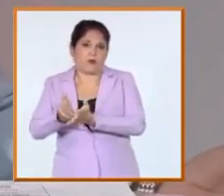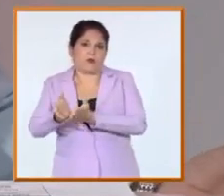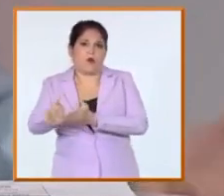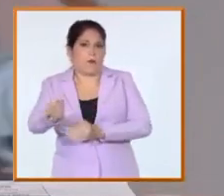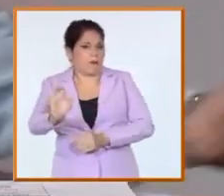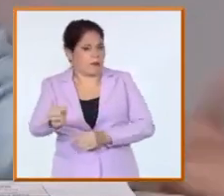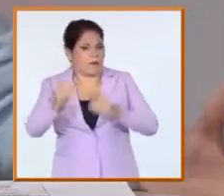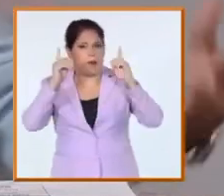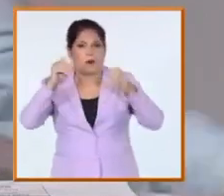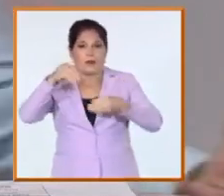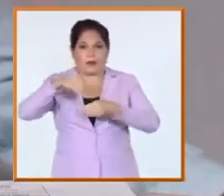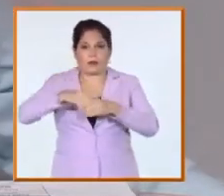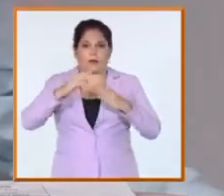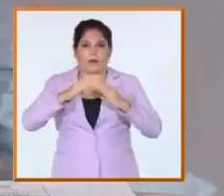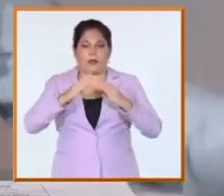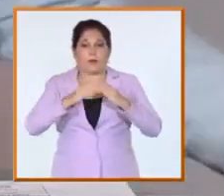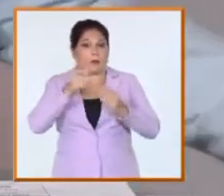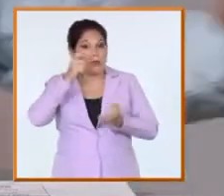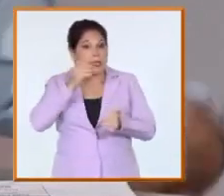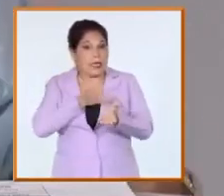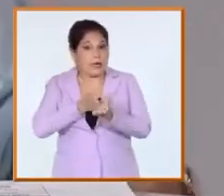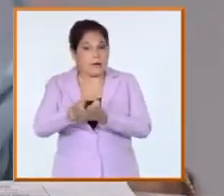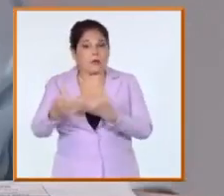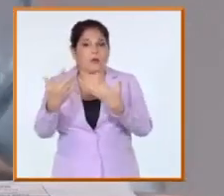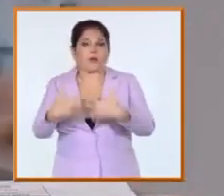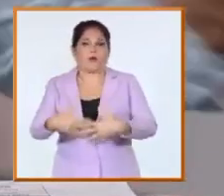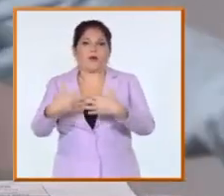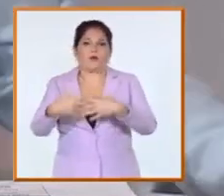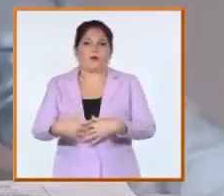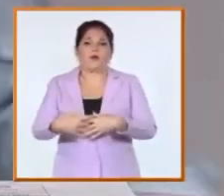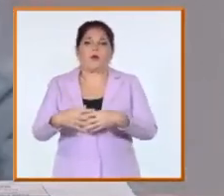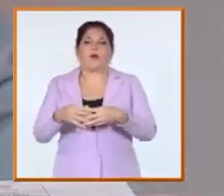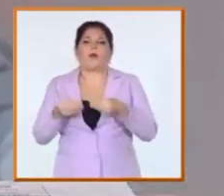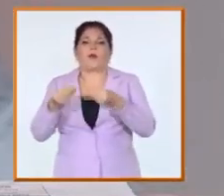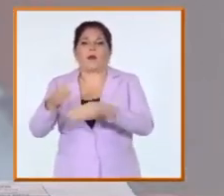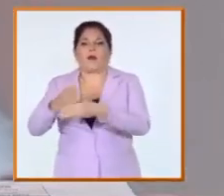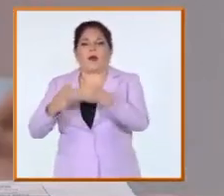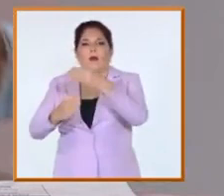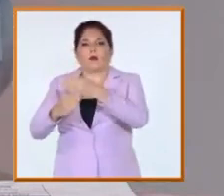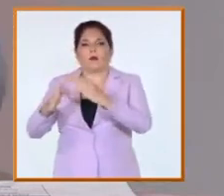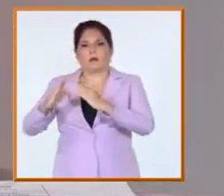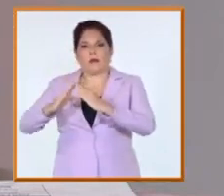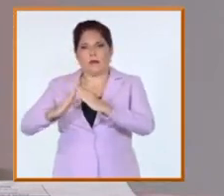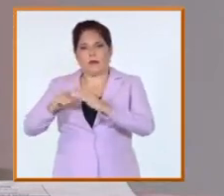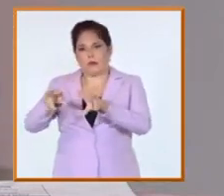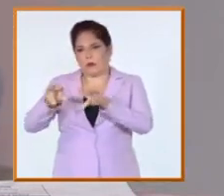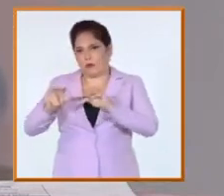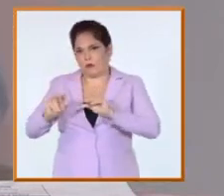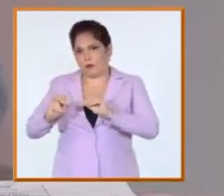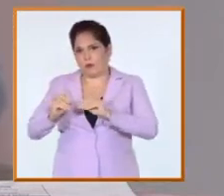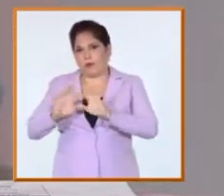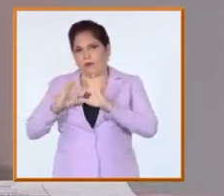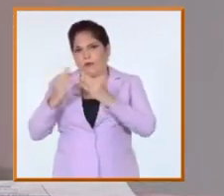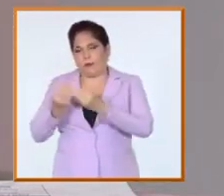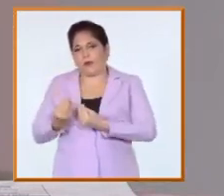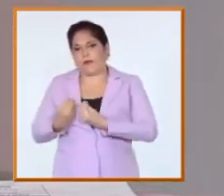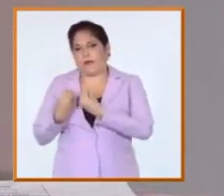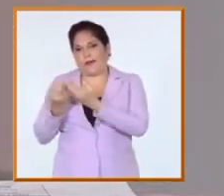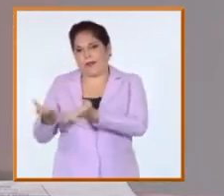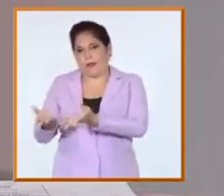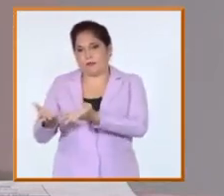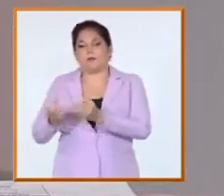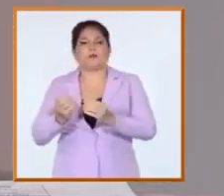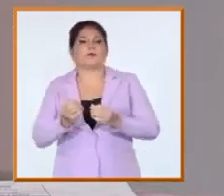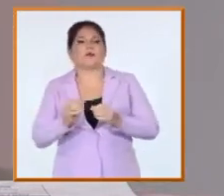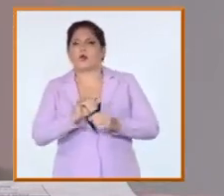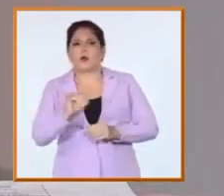se basa la política en darle seguimiento porque ellos produzcan y contra eso puedan ejecutarse vivienda y el seguimiento y